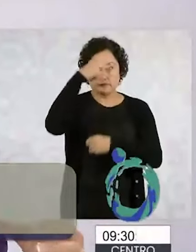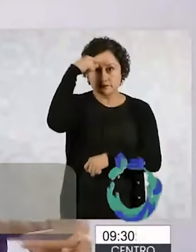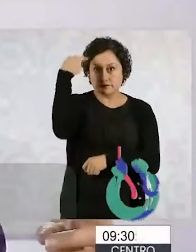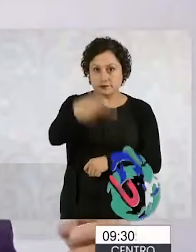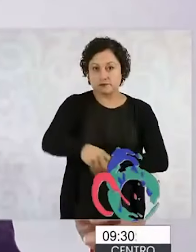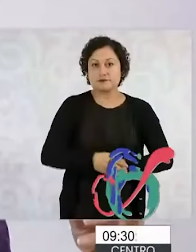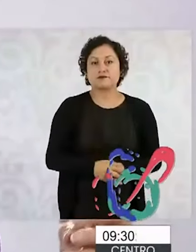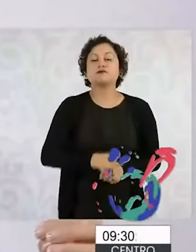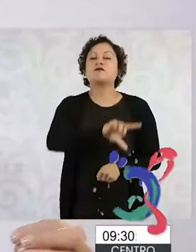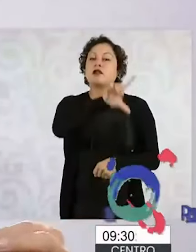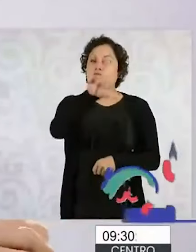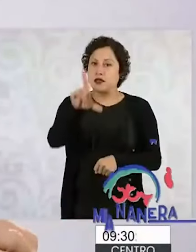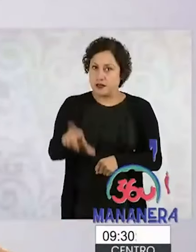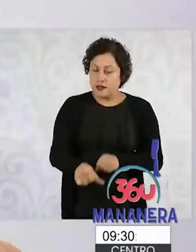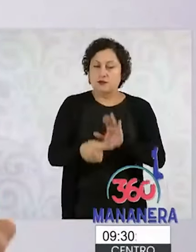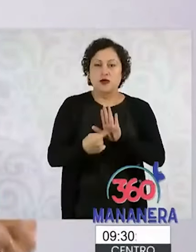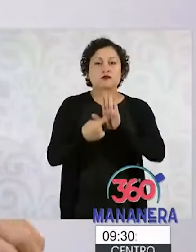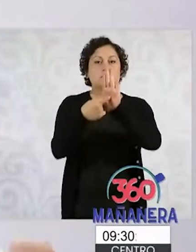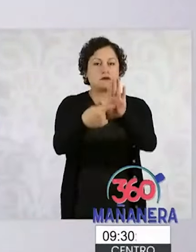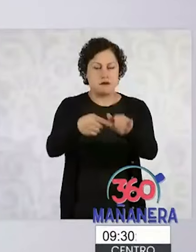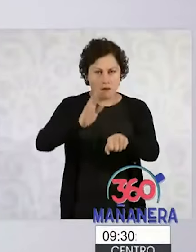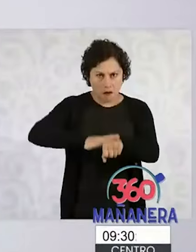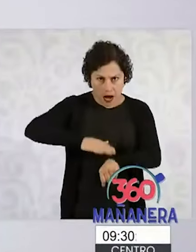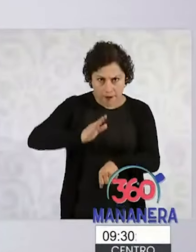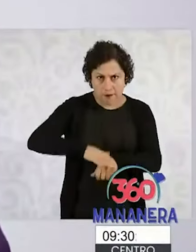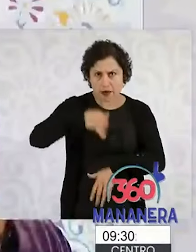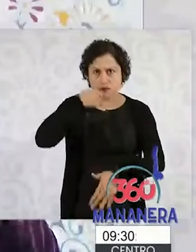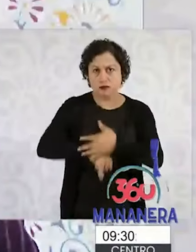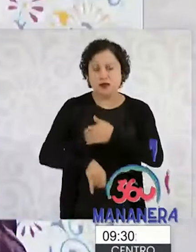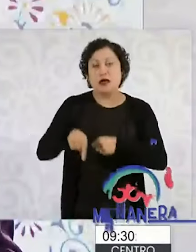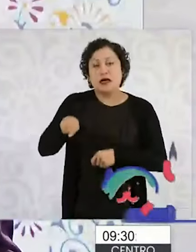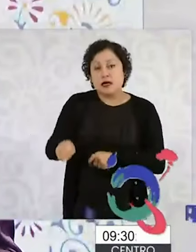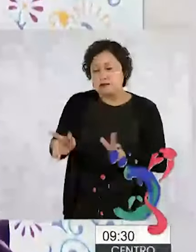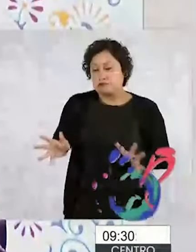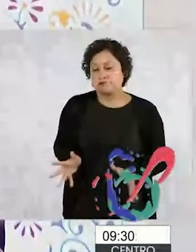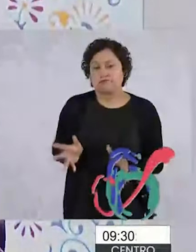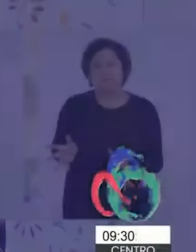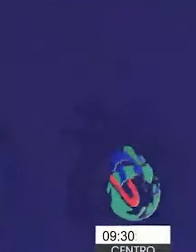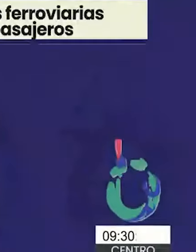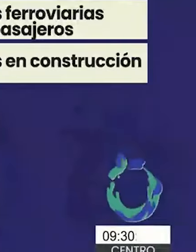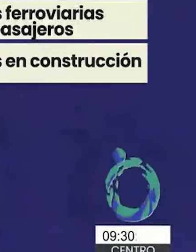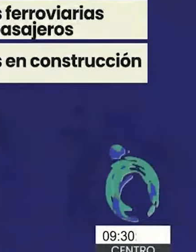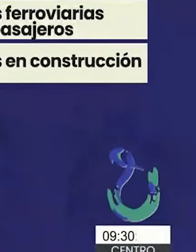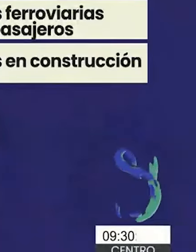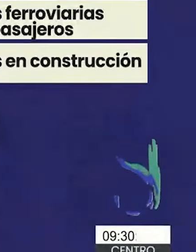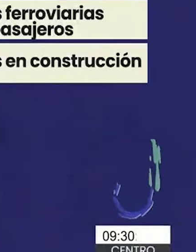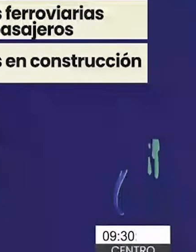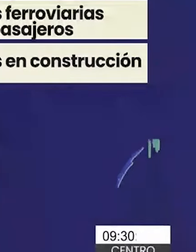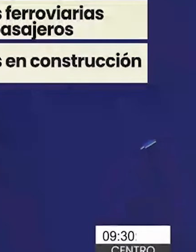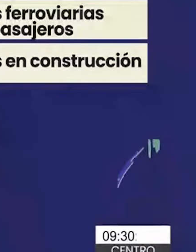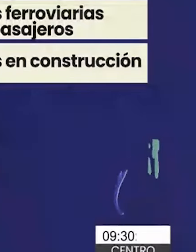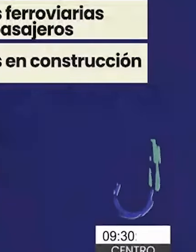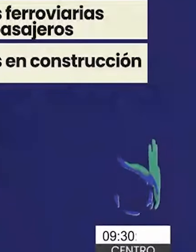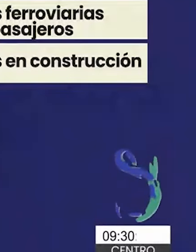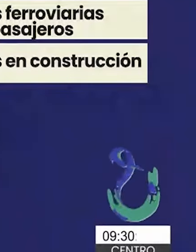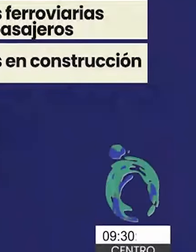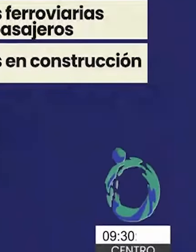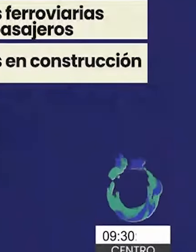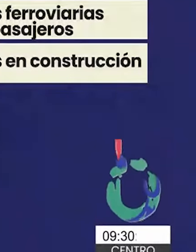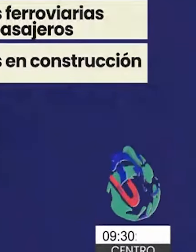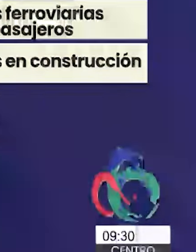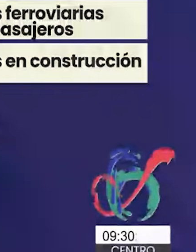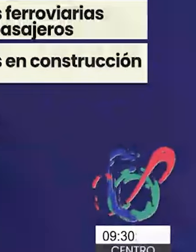objetivo es que sean todavía más más productivas que lo que son ahora Arlin los jóvenes